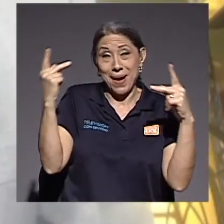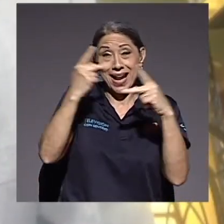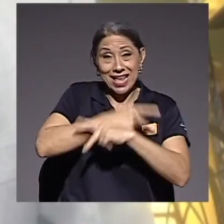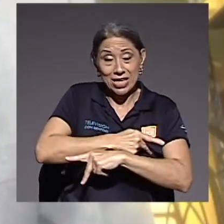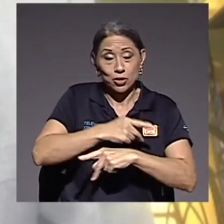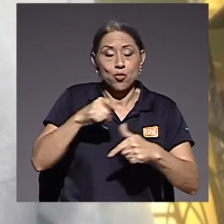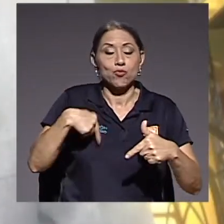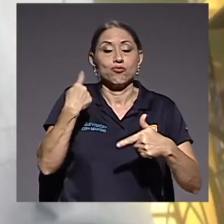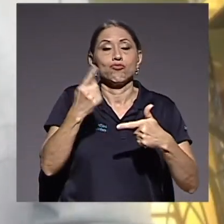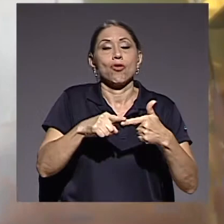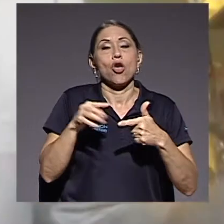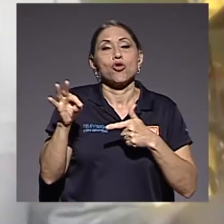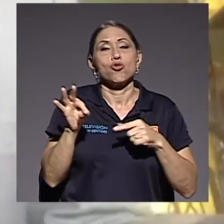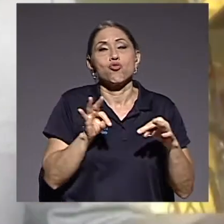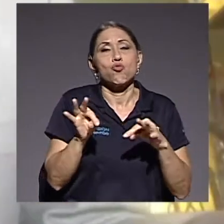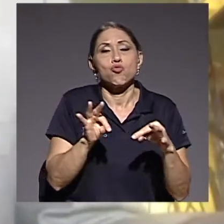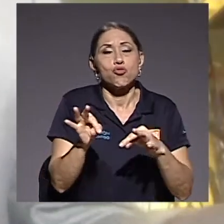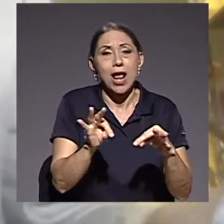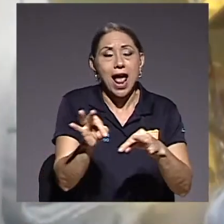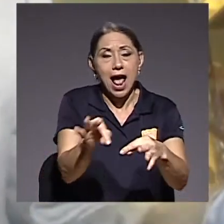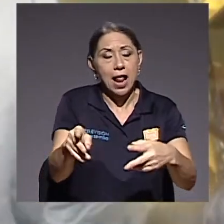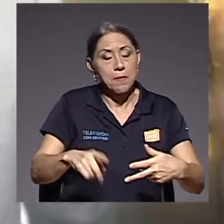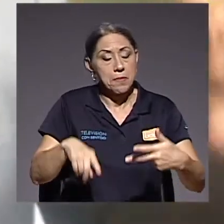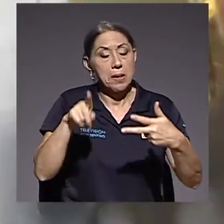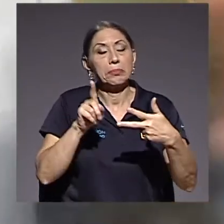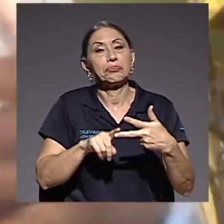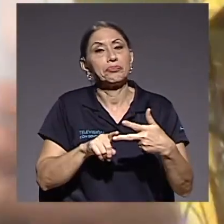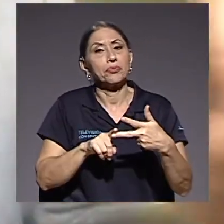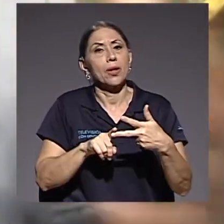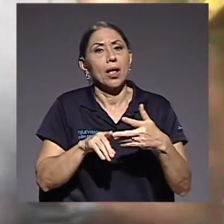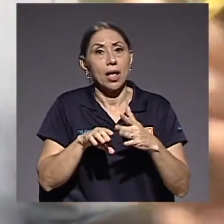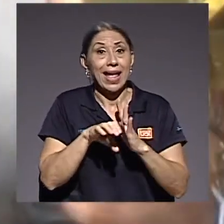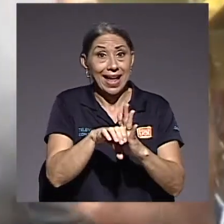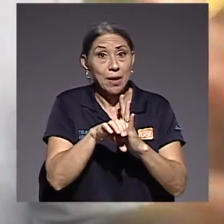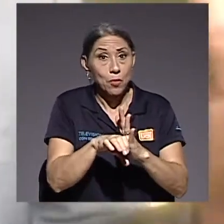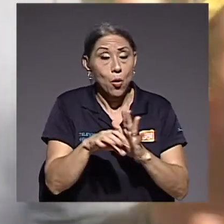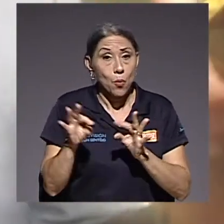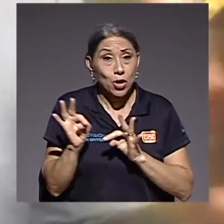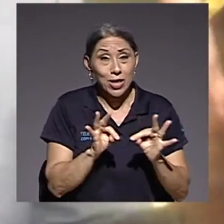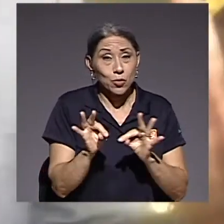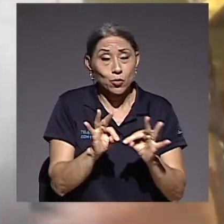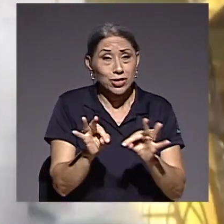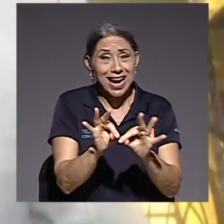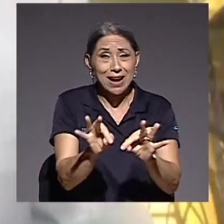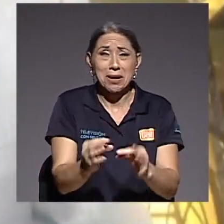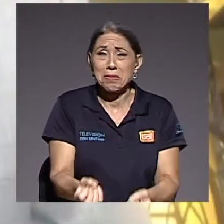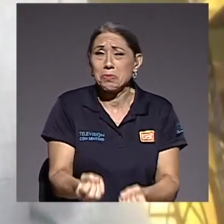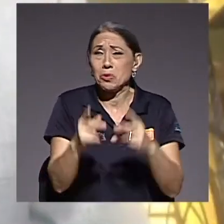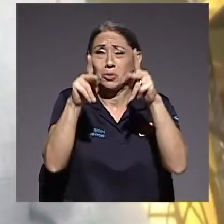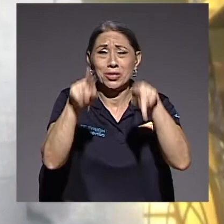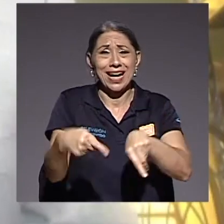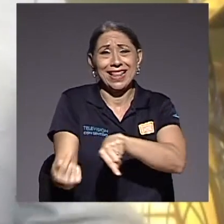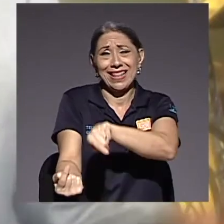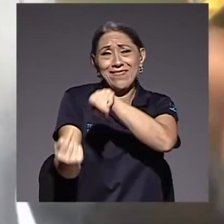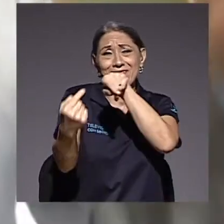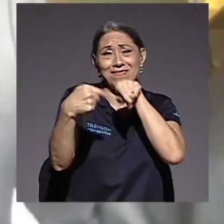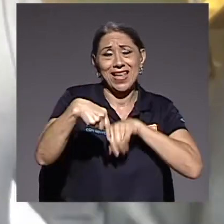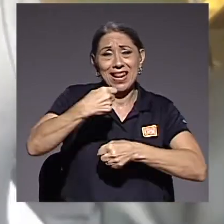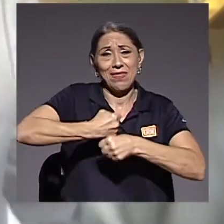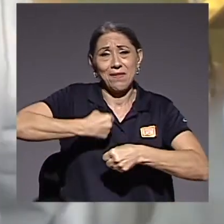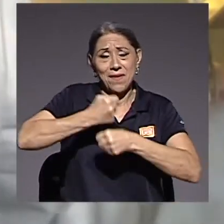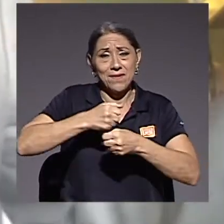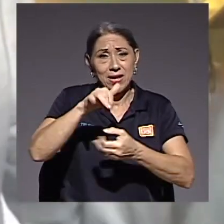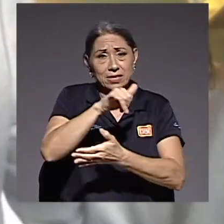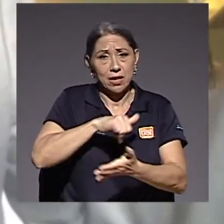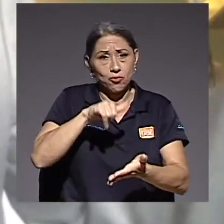Turrialba, y para ponerle un ejemplo, porque de Turrialba viene tanta gente a trabajar a San José,